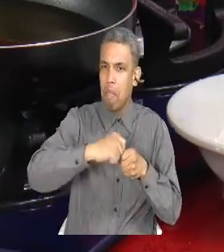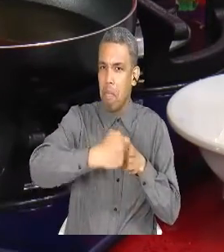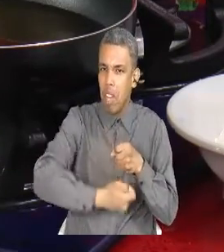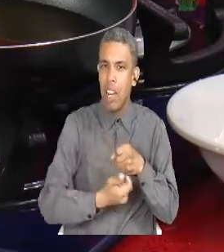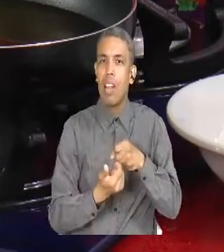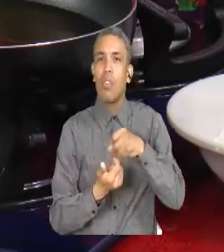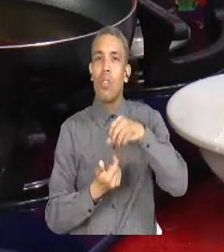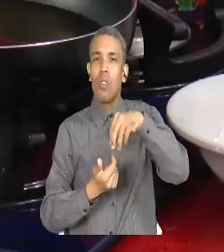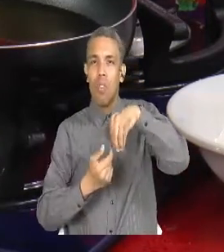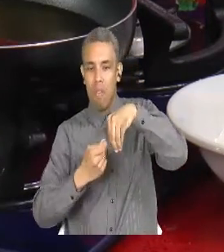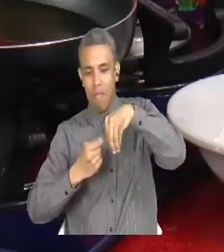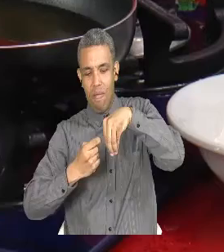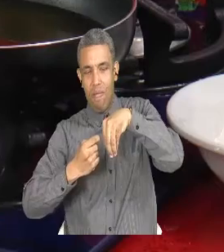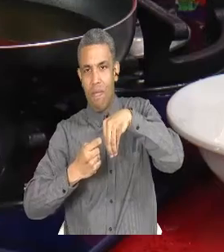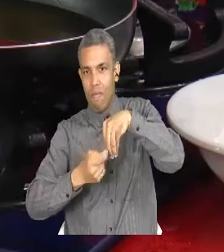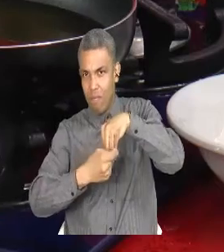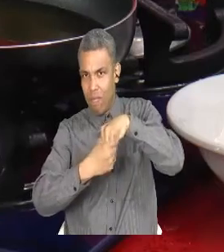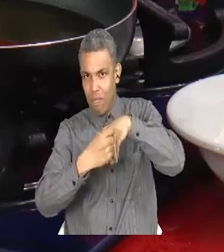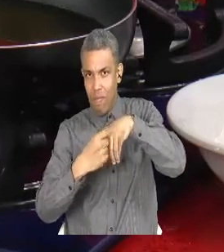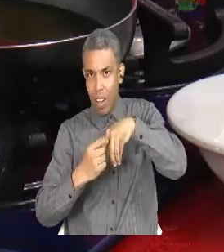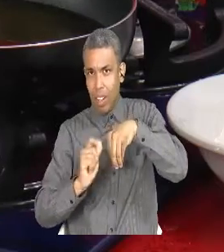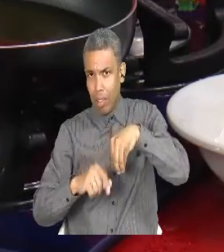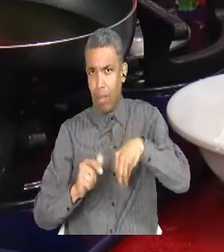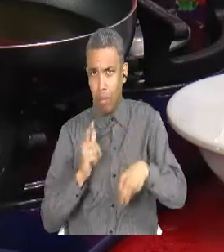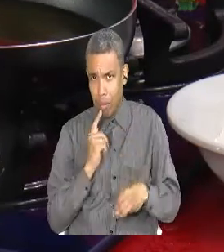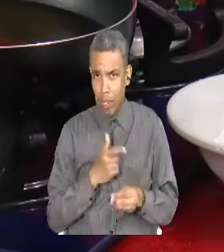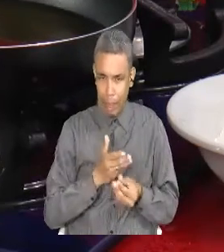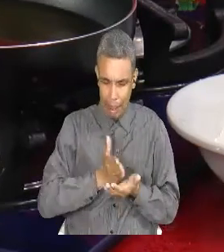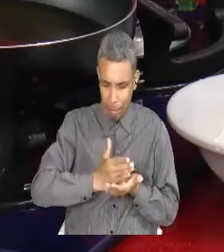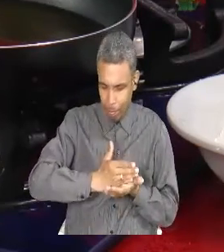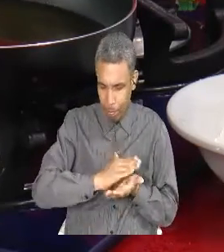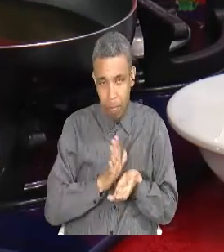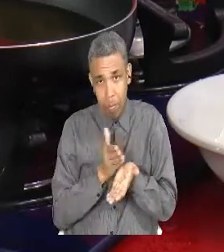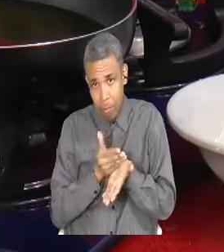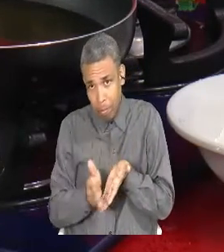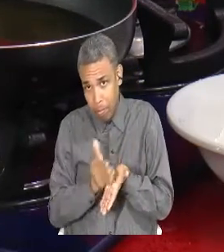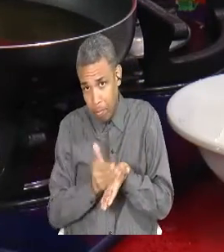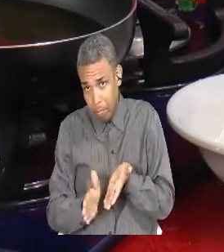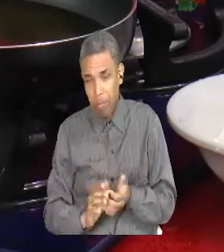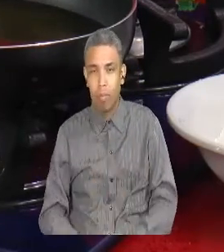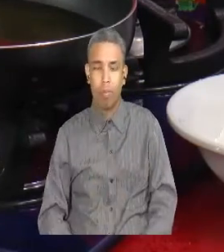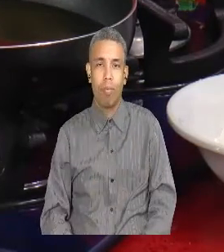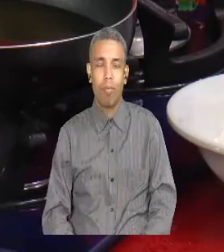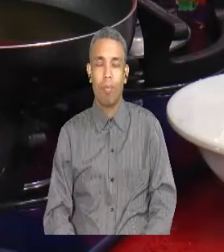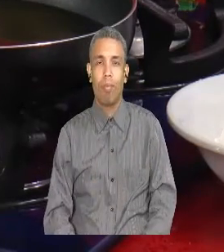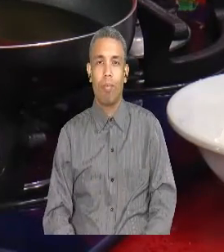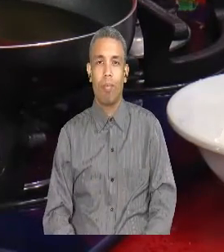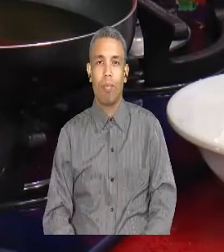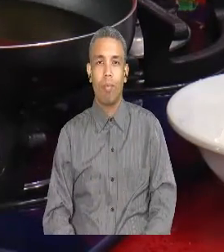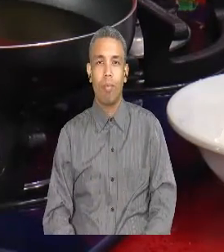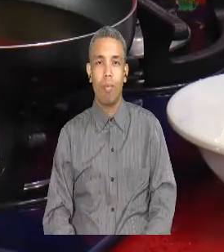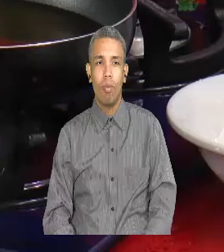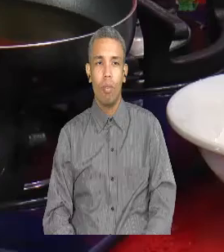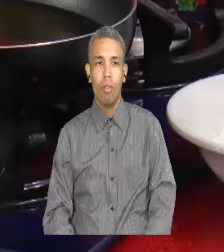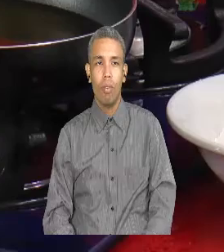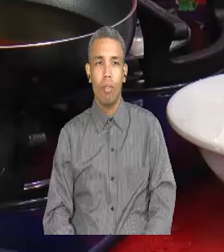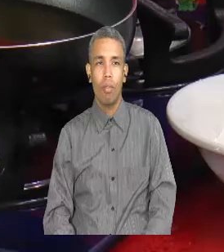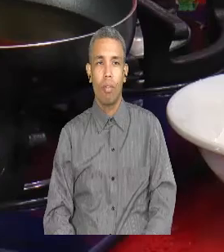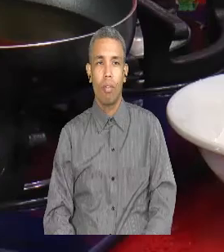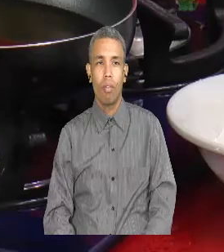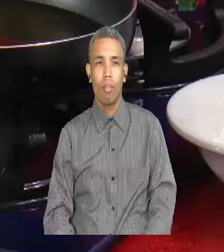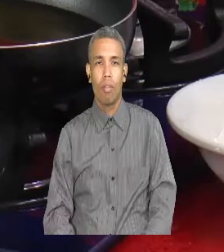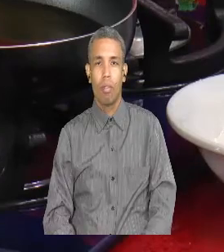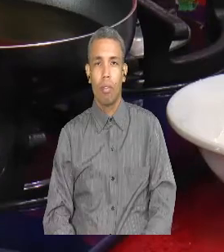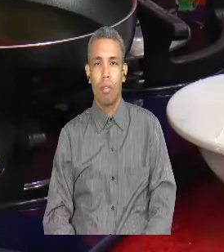cojan temperatura, se adapten a la calor, y con eso vamos a presentar al final el bueno, helado. Voy pelando entonces